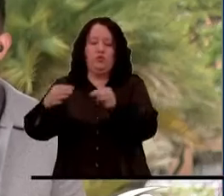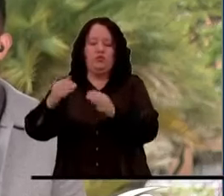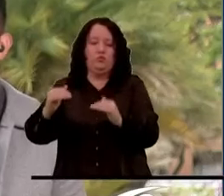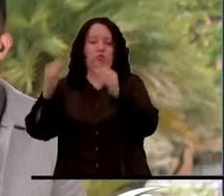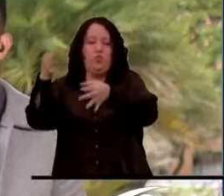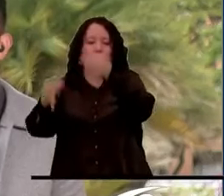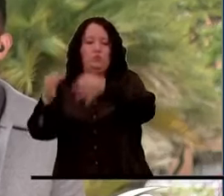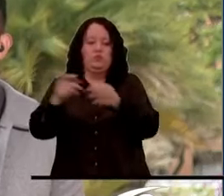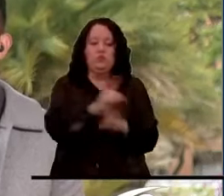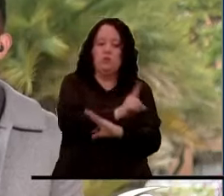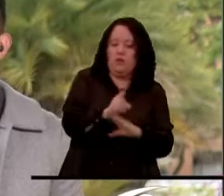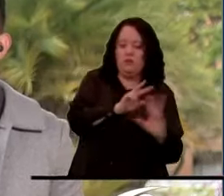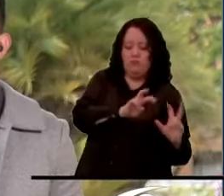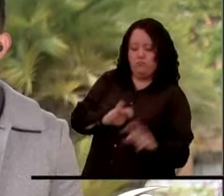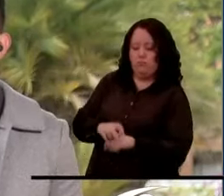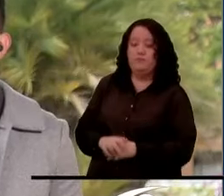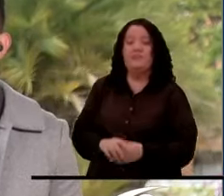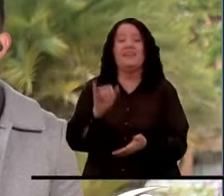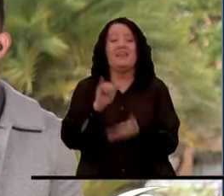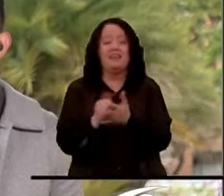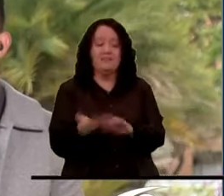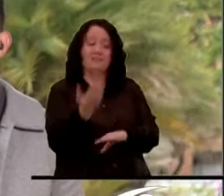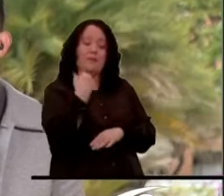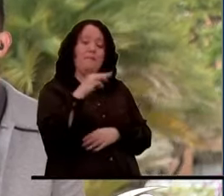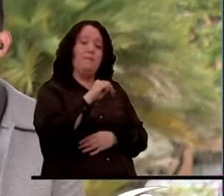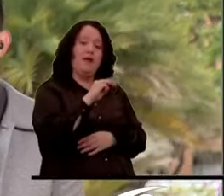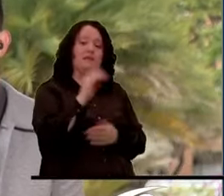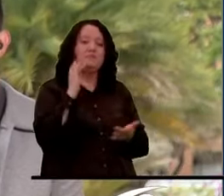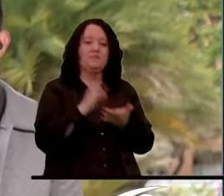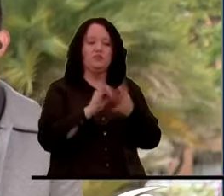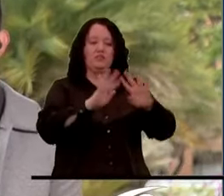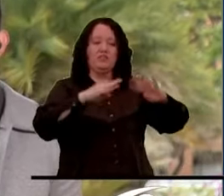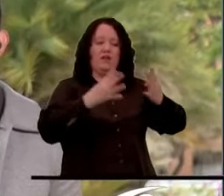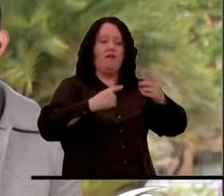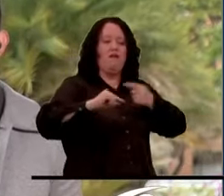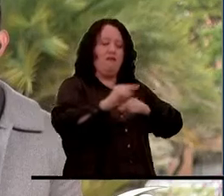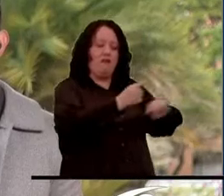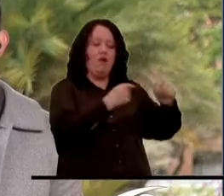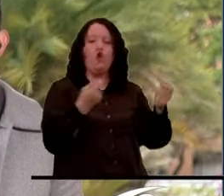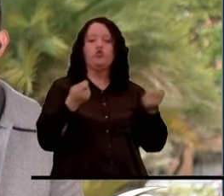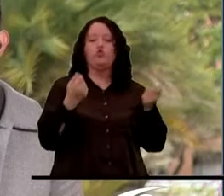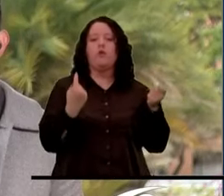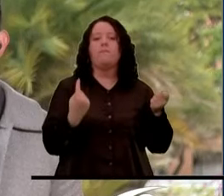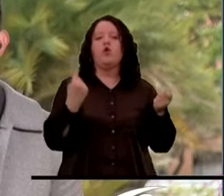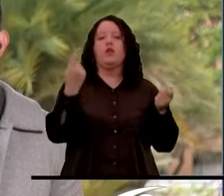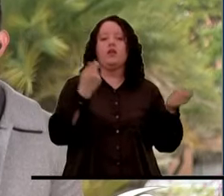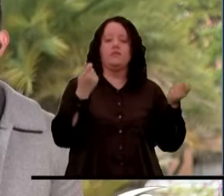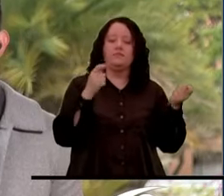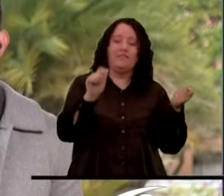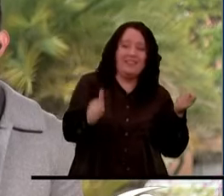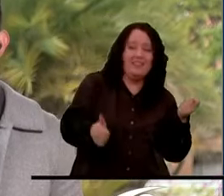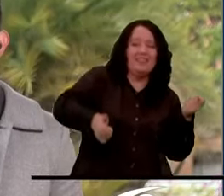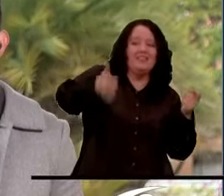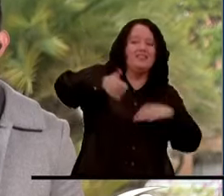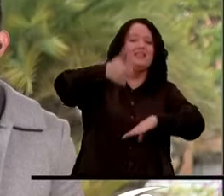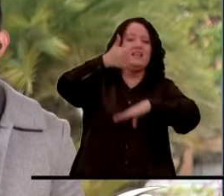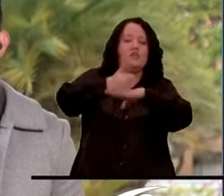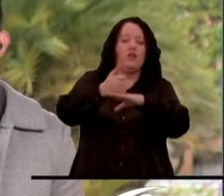A propósito, el pasado martes en la plenaria del Senado se llevó a cabo un debate de control político al director de la Agencia Nacional de